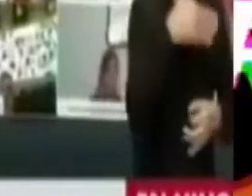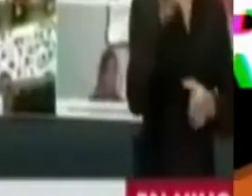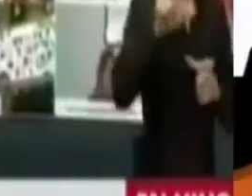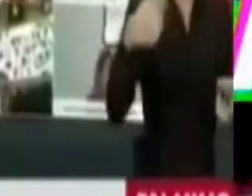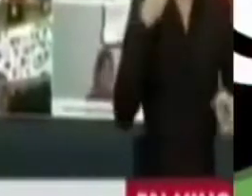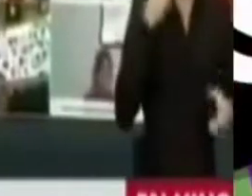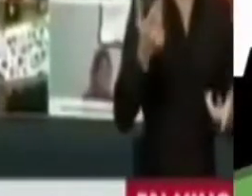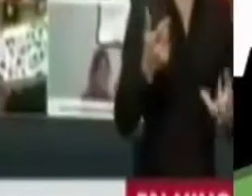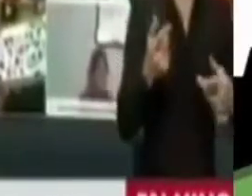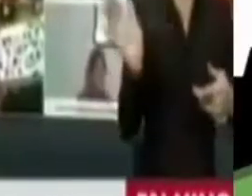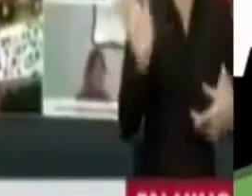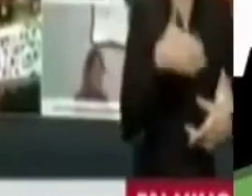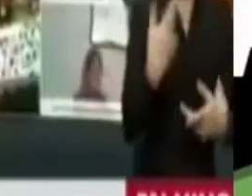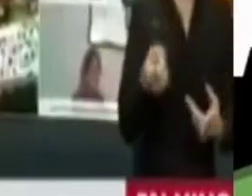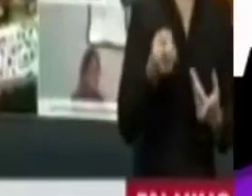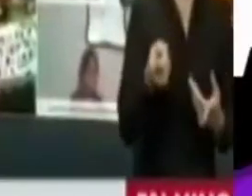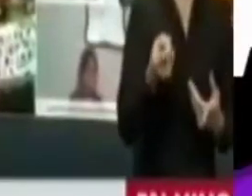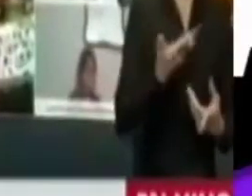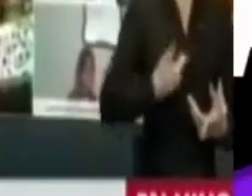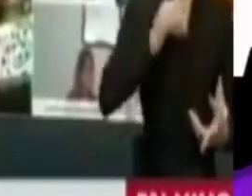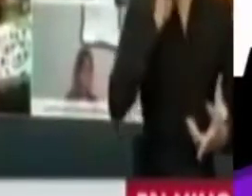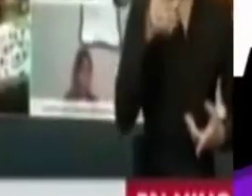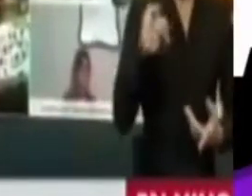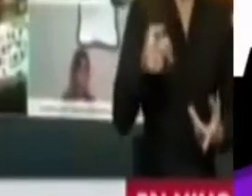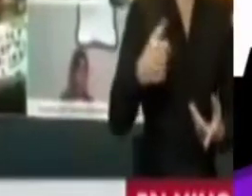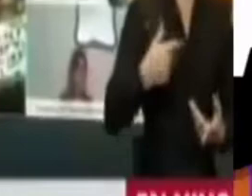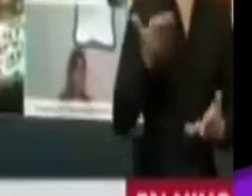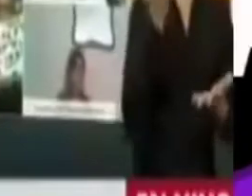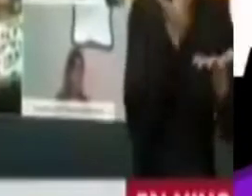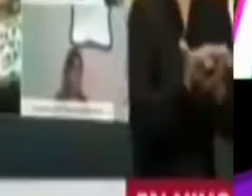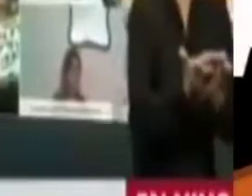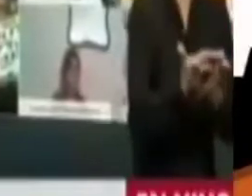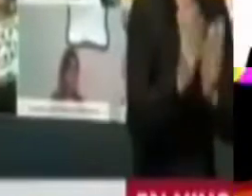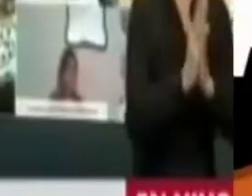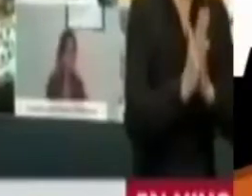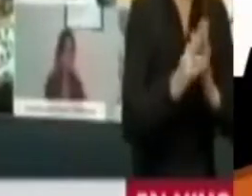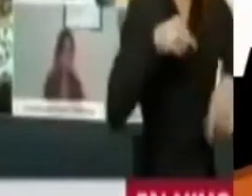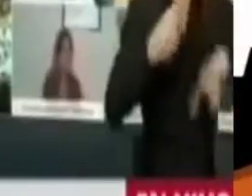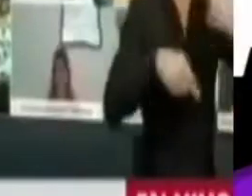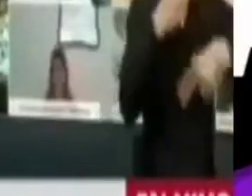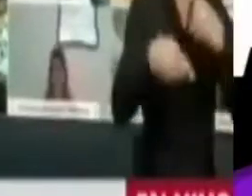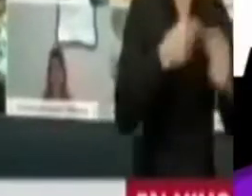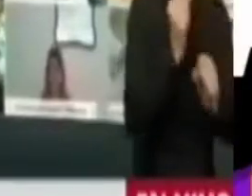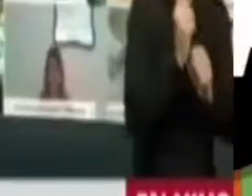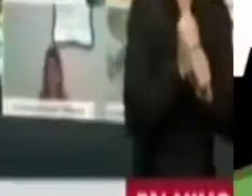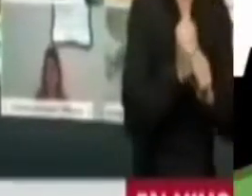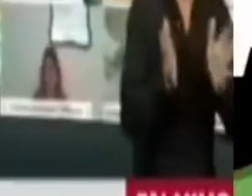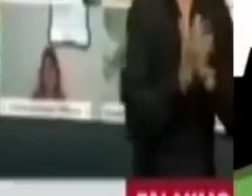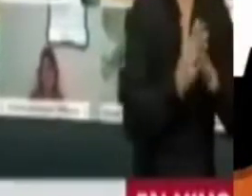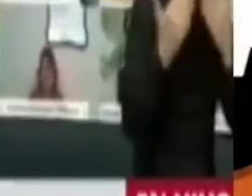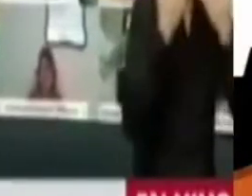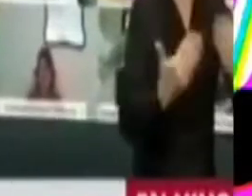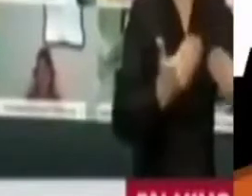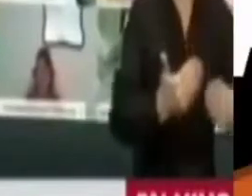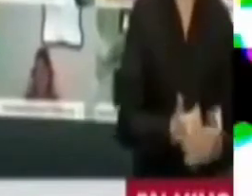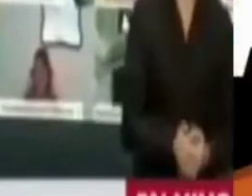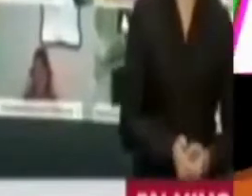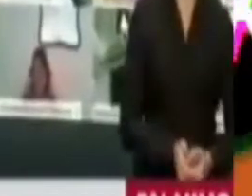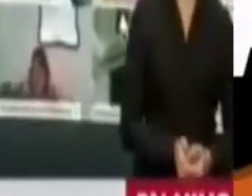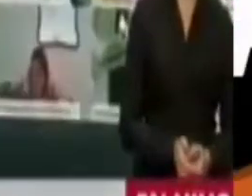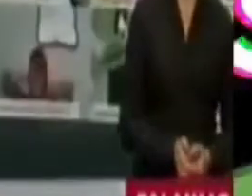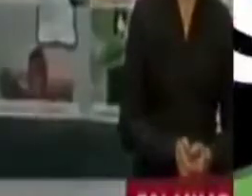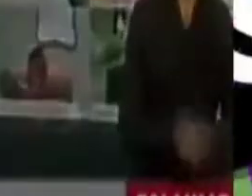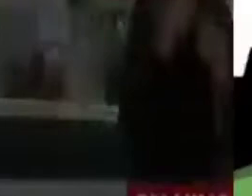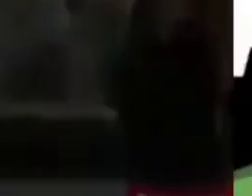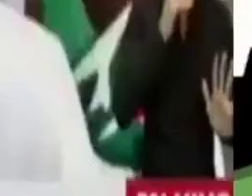que ha salido de esta manera a defender los intereses del pueblo salvaje. Y después, ni hablar lo que usted nombraba antes, Carlos, que